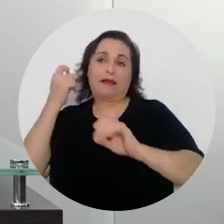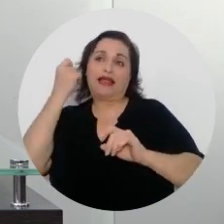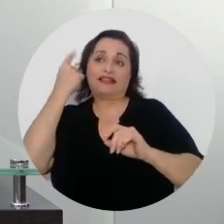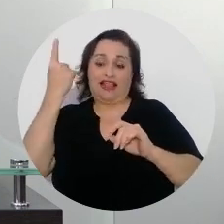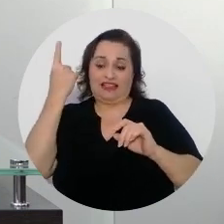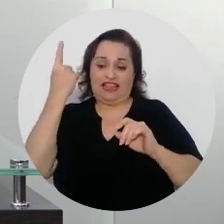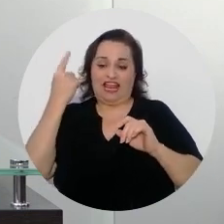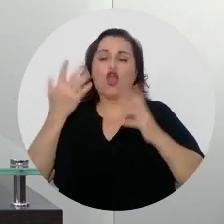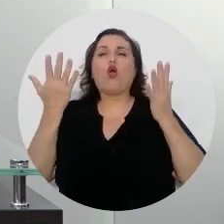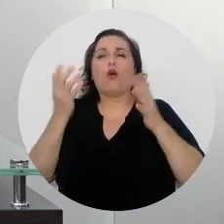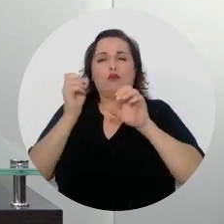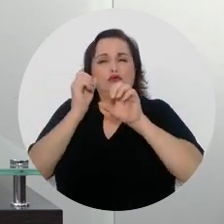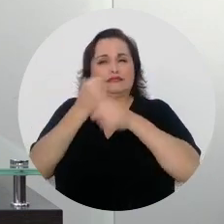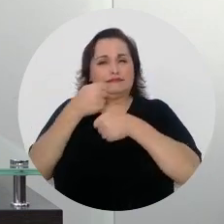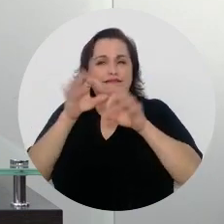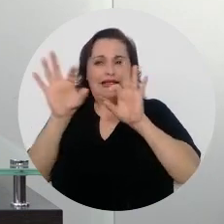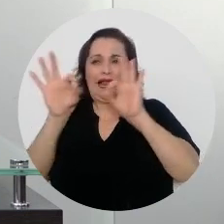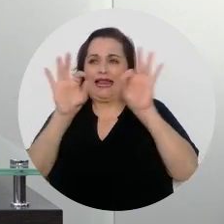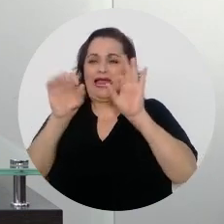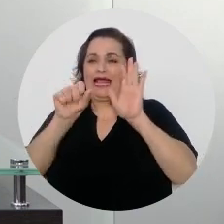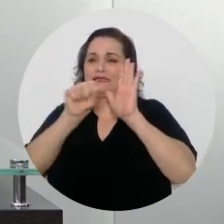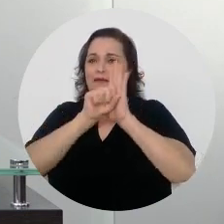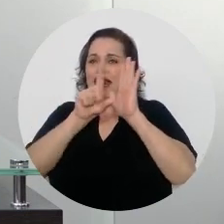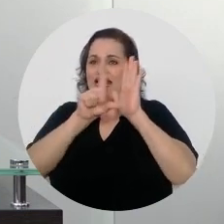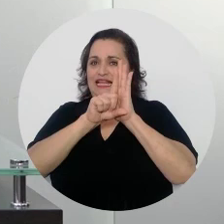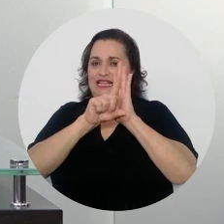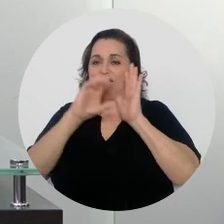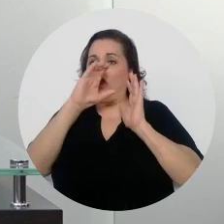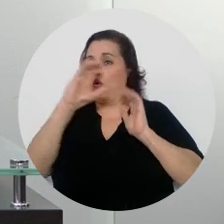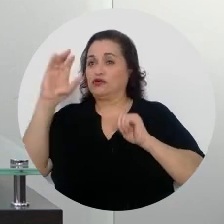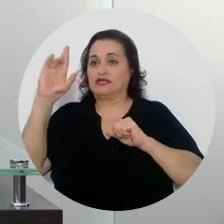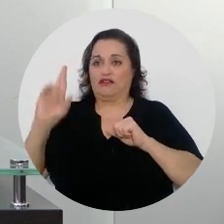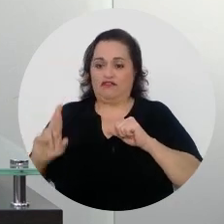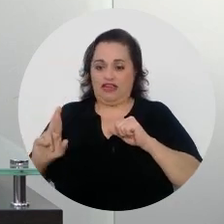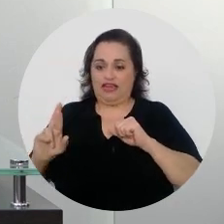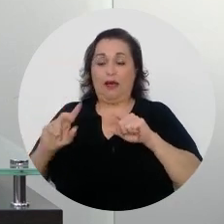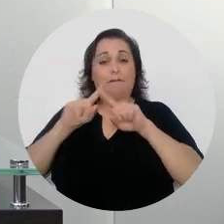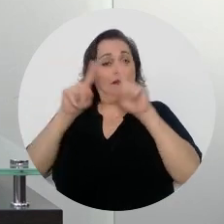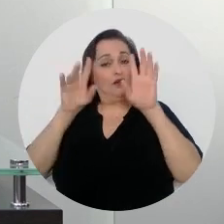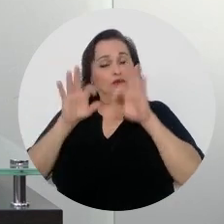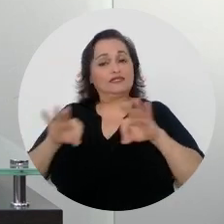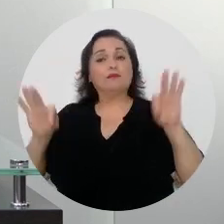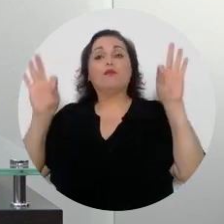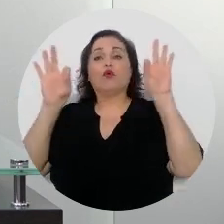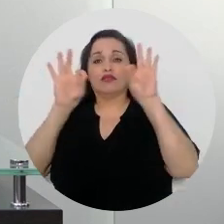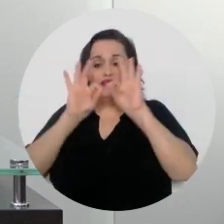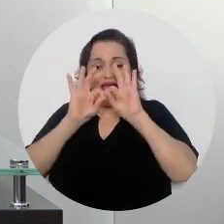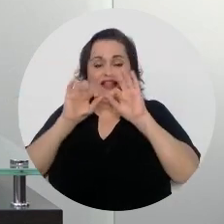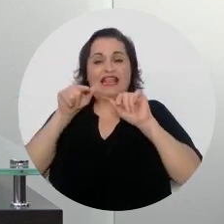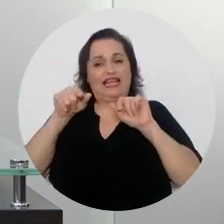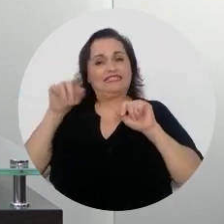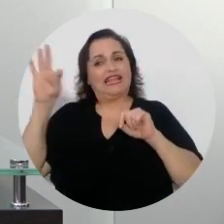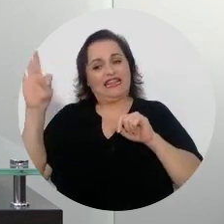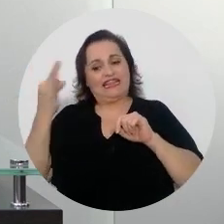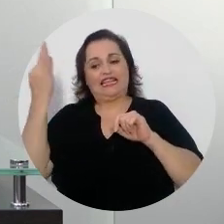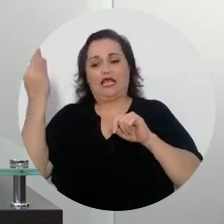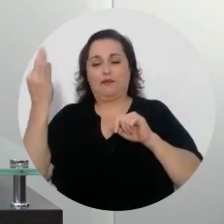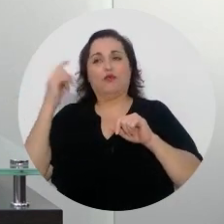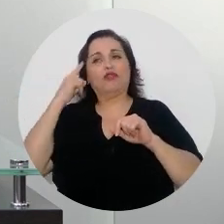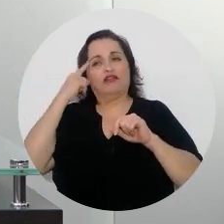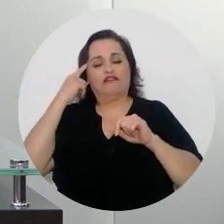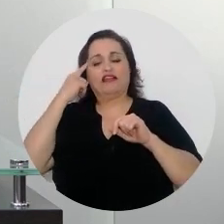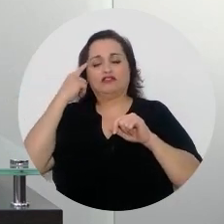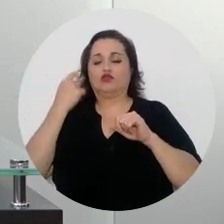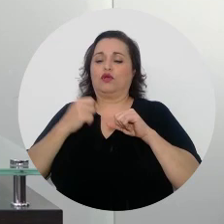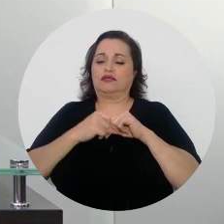Para Entender, de cómo se elige la Asamblea Legislativa en Costa Rica, pero es importante hacer este tipo